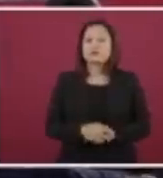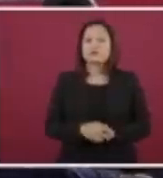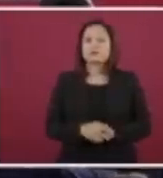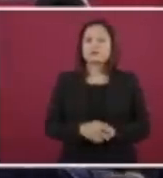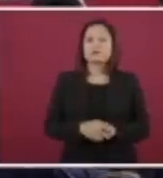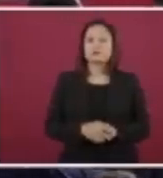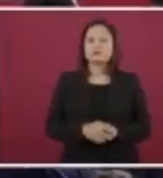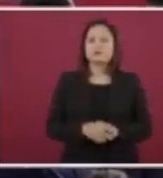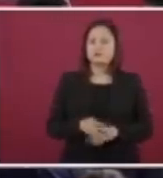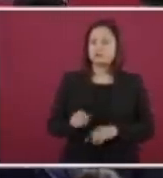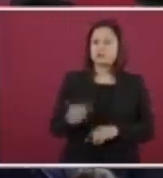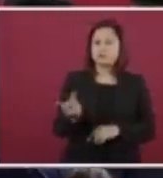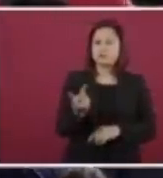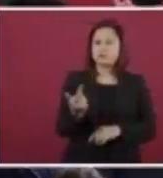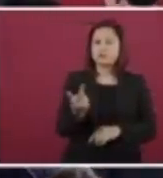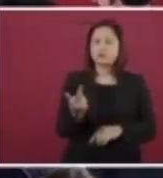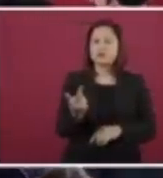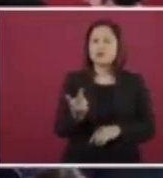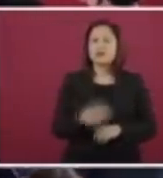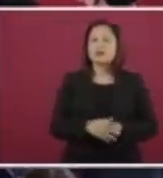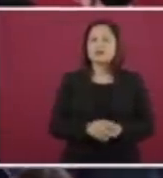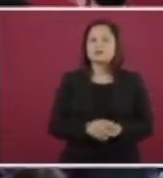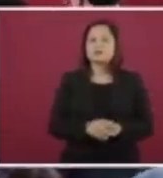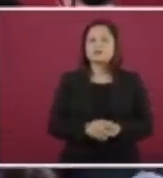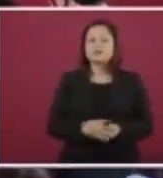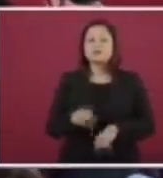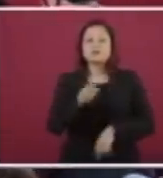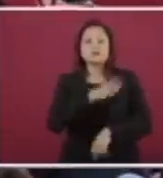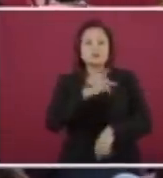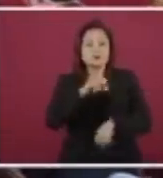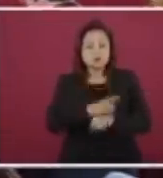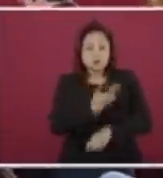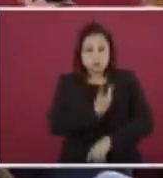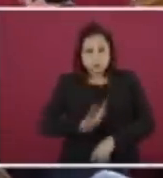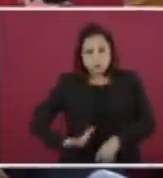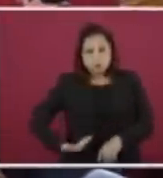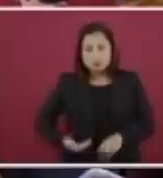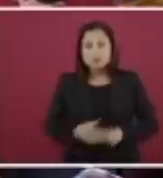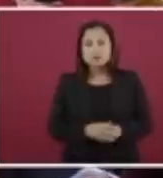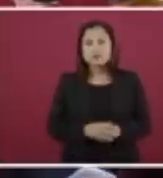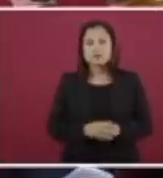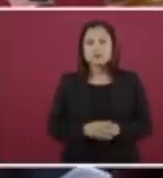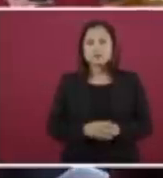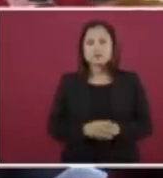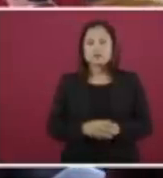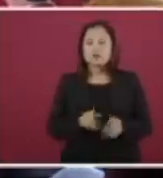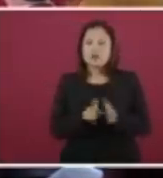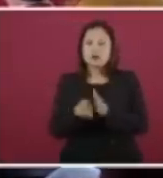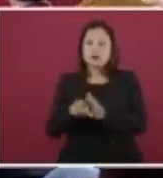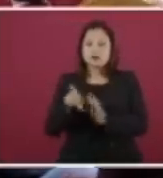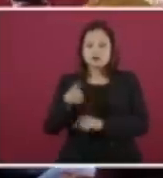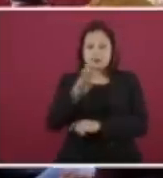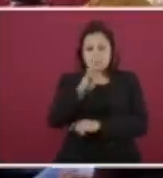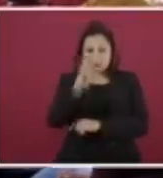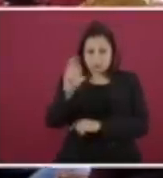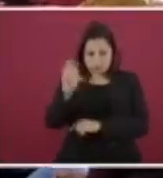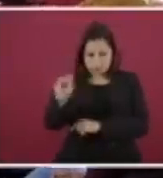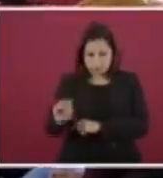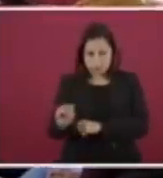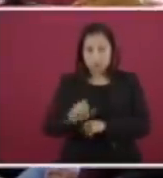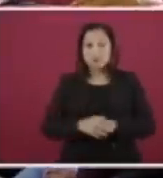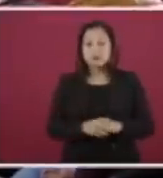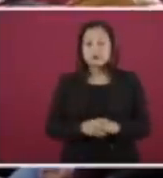Los dos. Buenas tardes. Buenos días, señor presidente. Es un medio de locales de Baja California Sur.